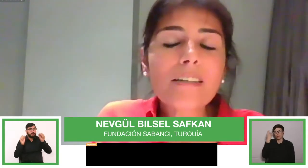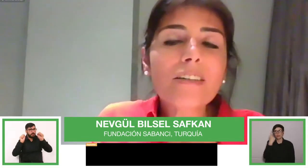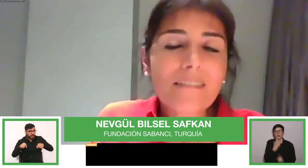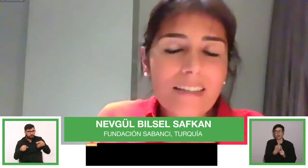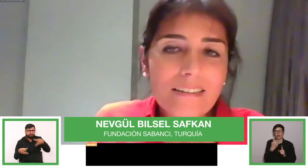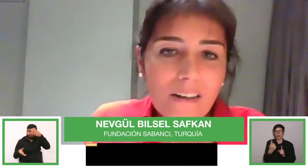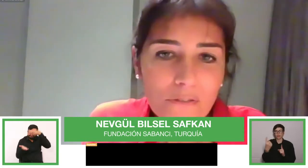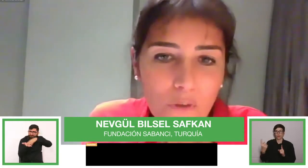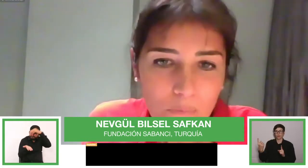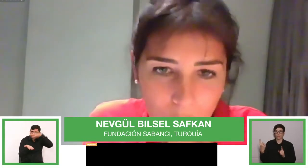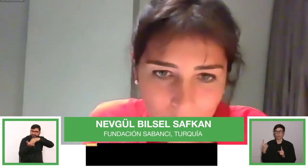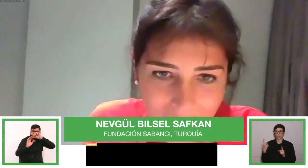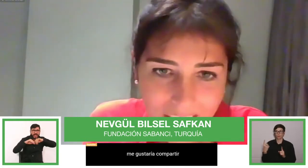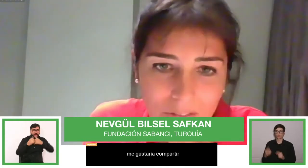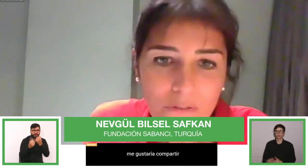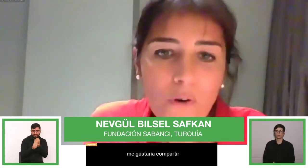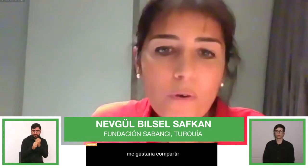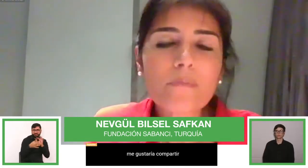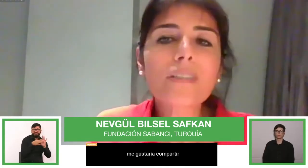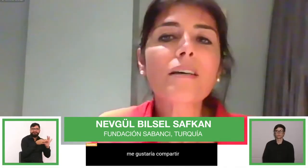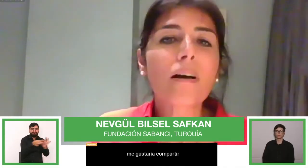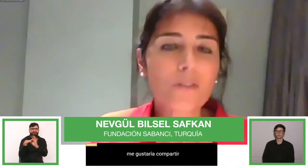uno.